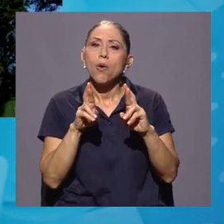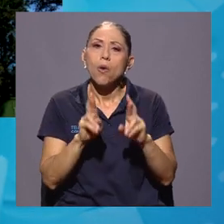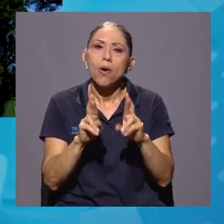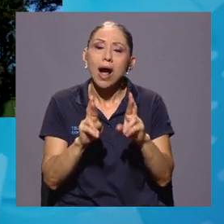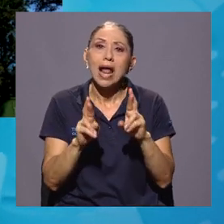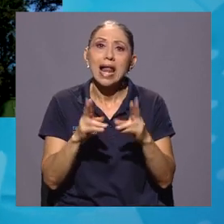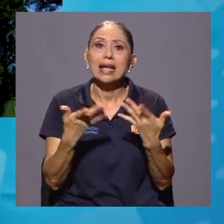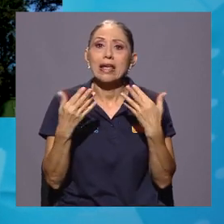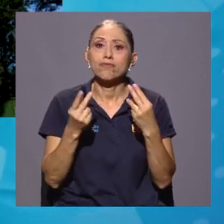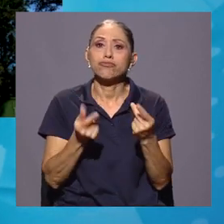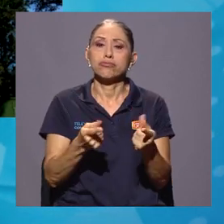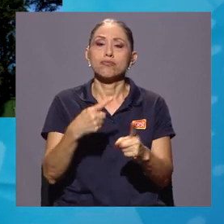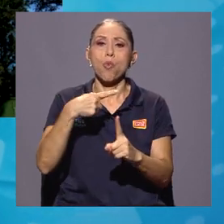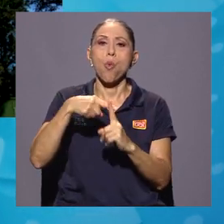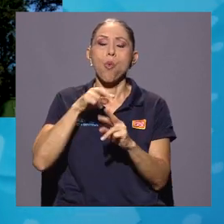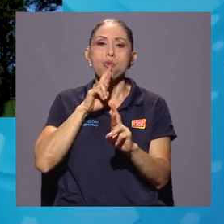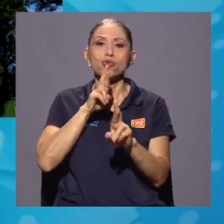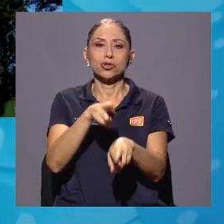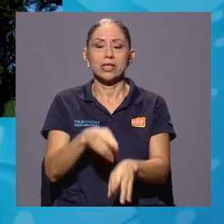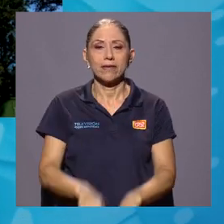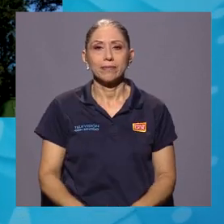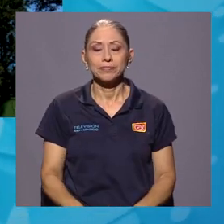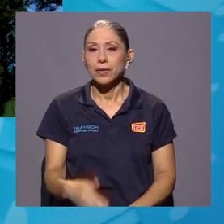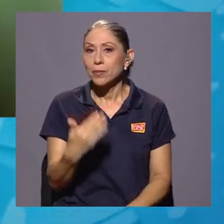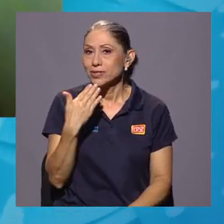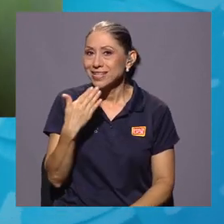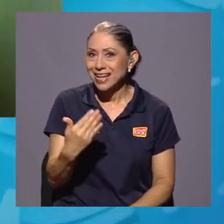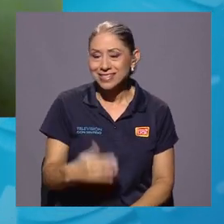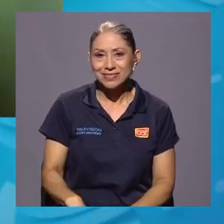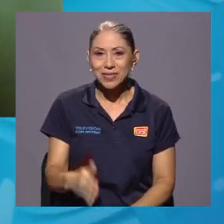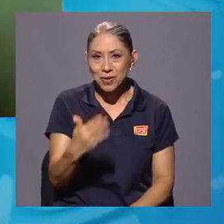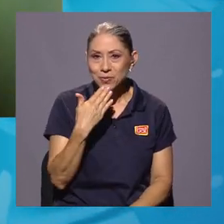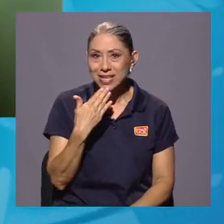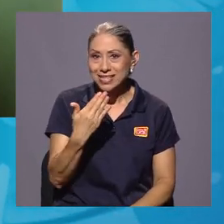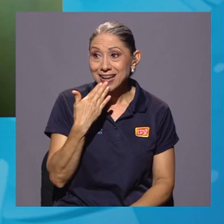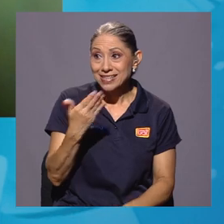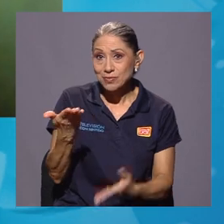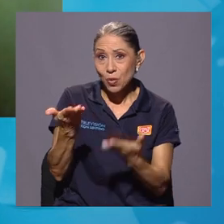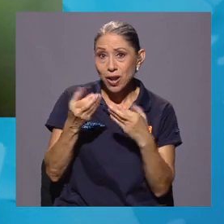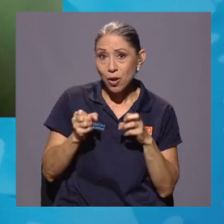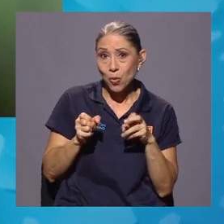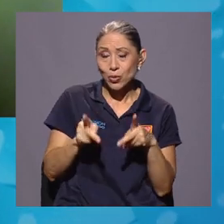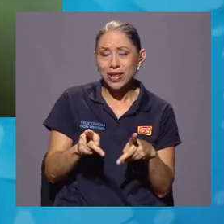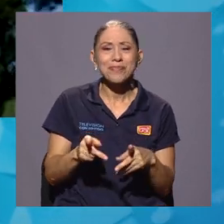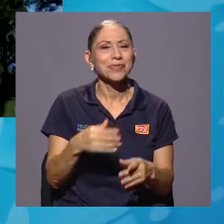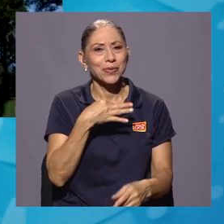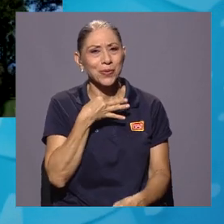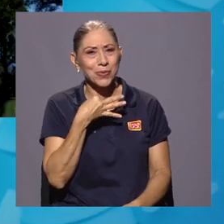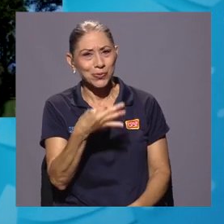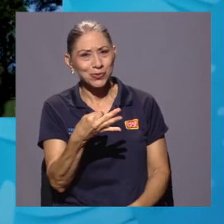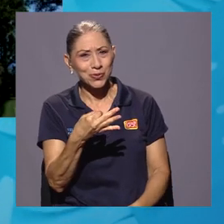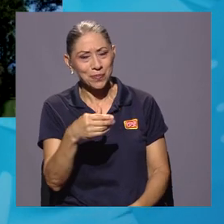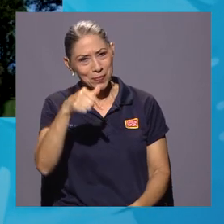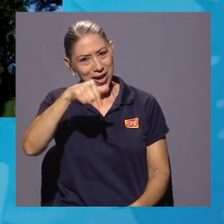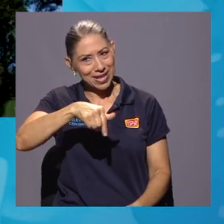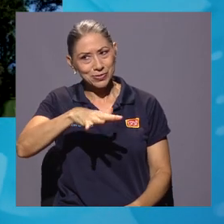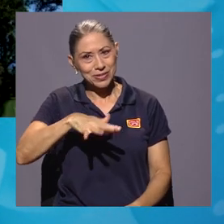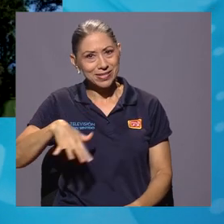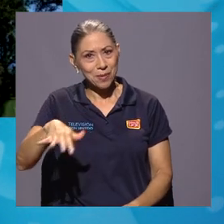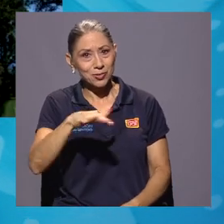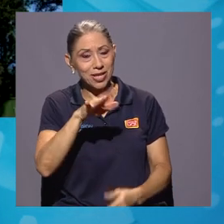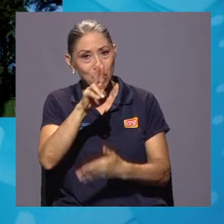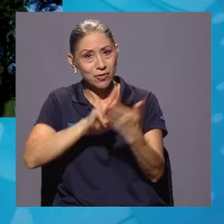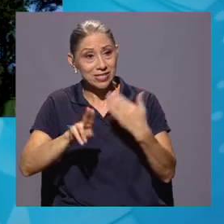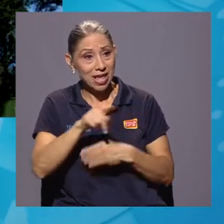verdad tengan una respuesta positiva pronto. Muchas gracias y muchas gracias por el espacio también. Con todo gusto, para eso estamos en la